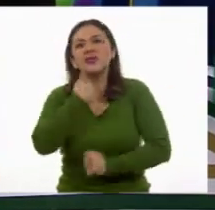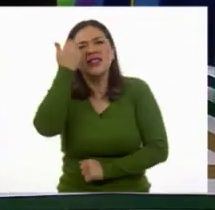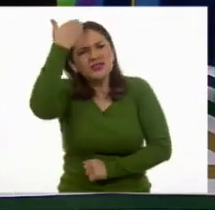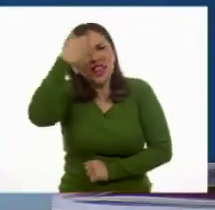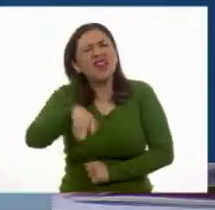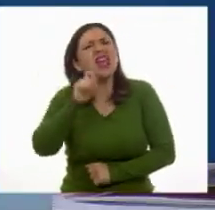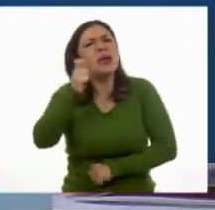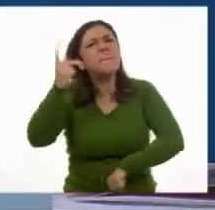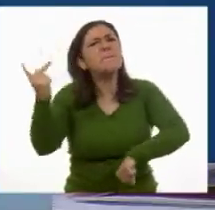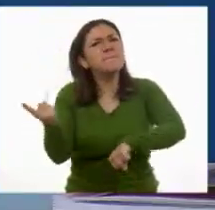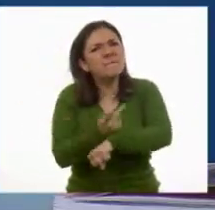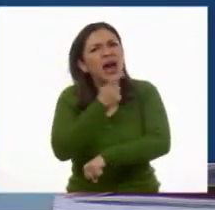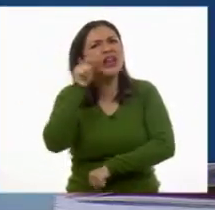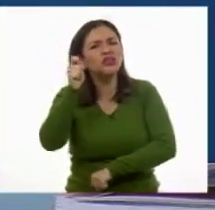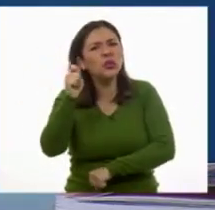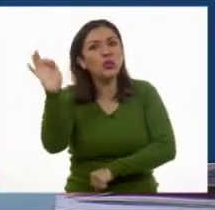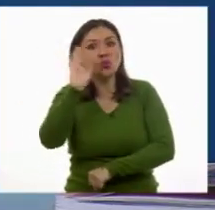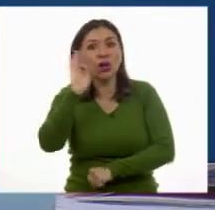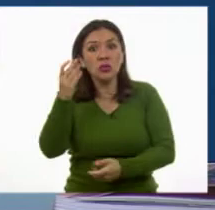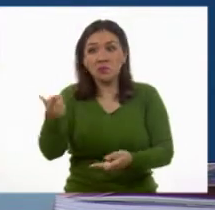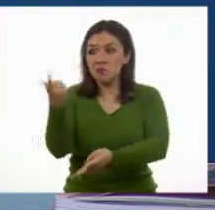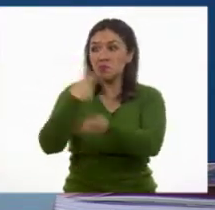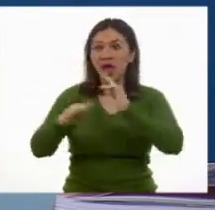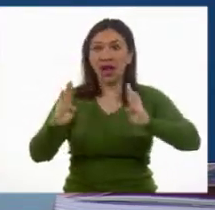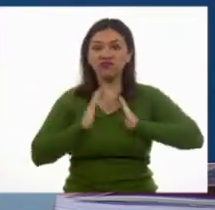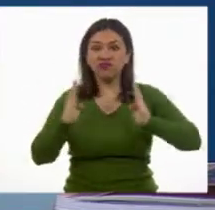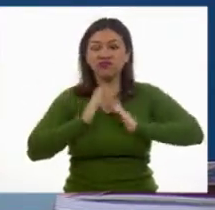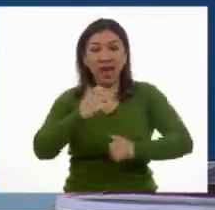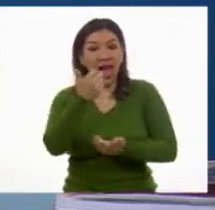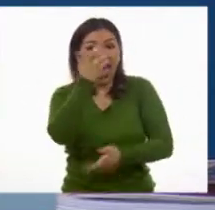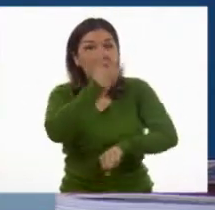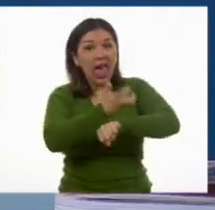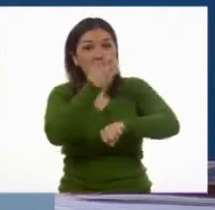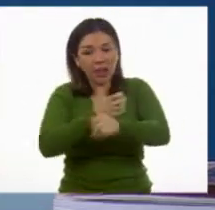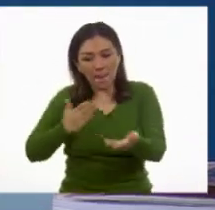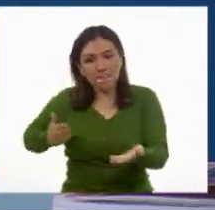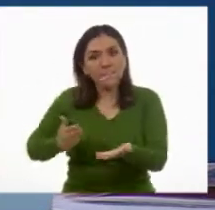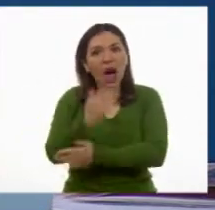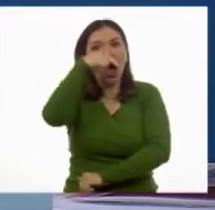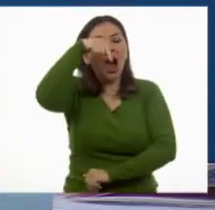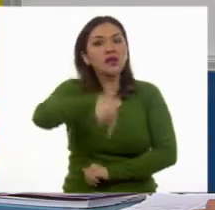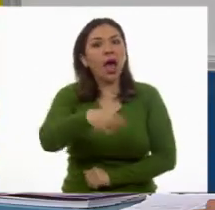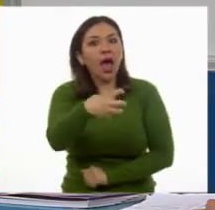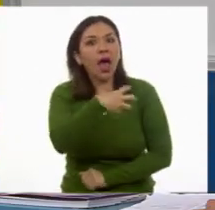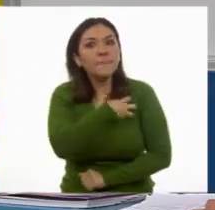saber qué fue lo que pasó cuando el ejército estadounidense llegó a la capital.